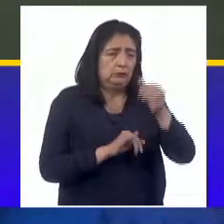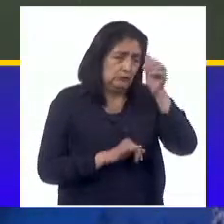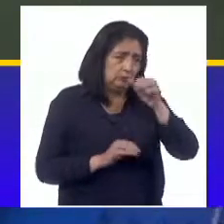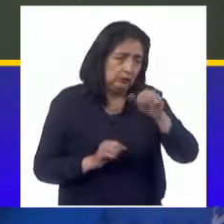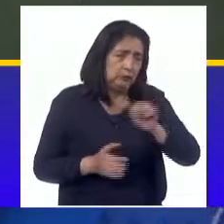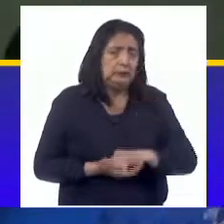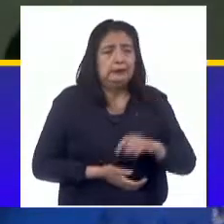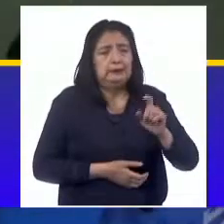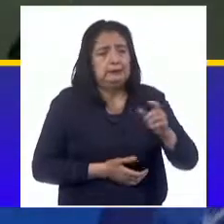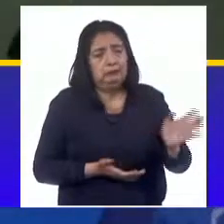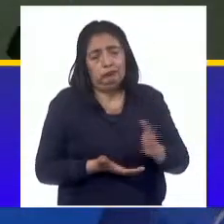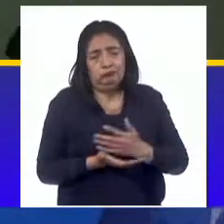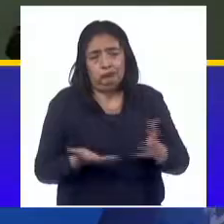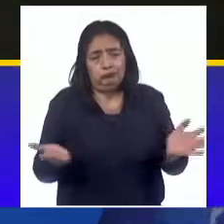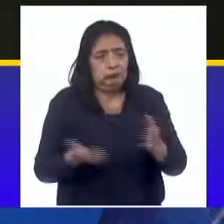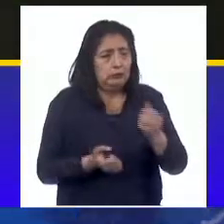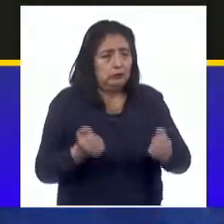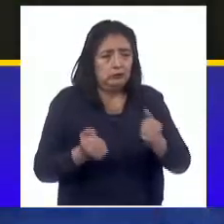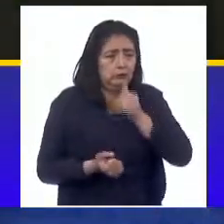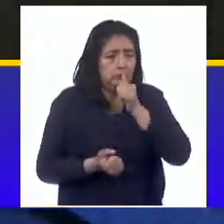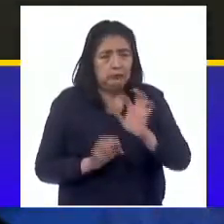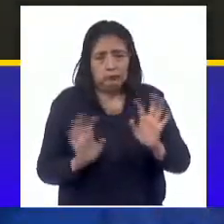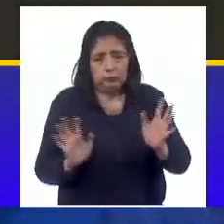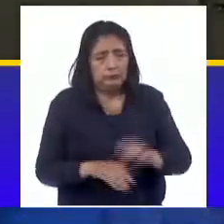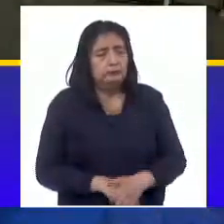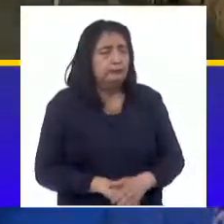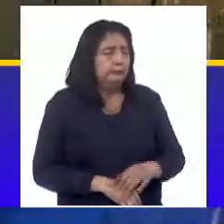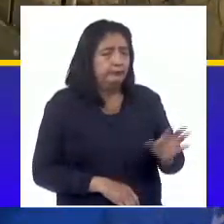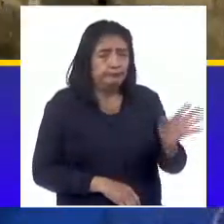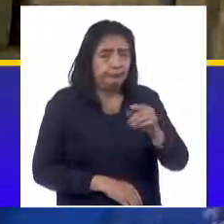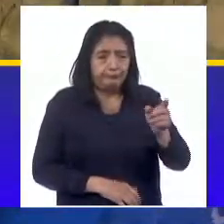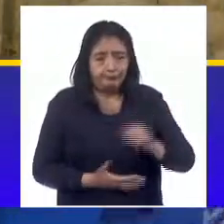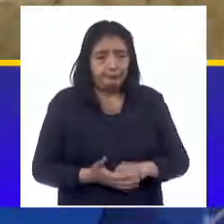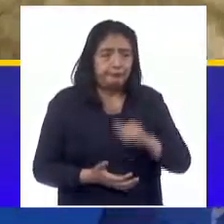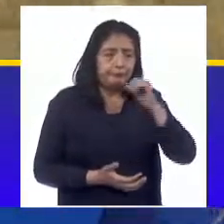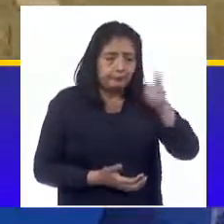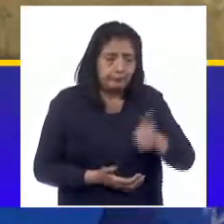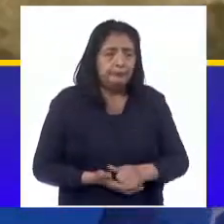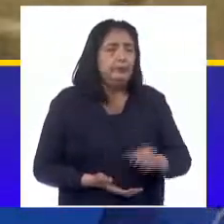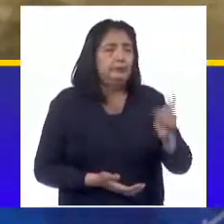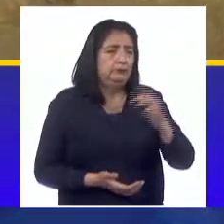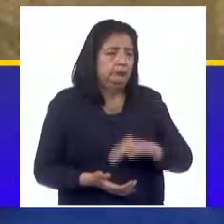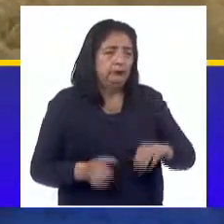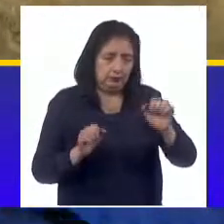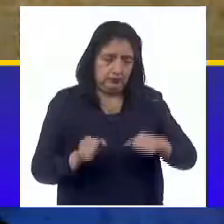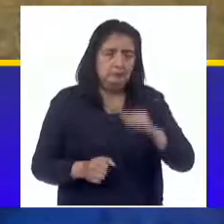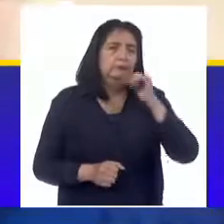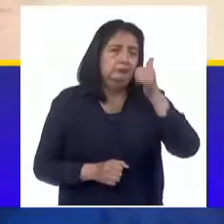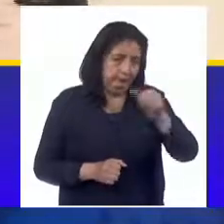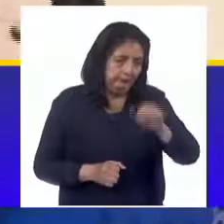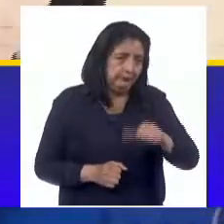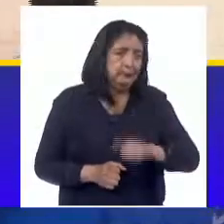sí, necesariamente no habría carros particulares. Todo esto entonces se define el día de mañana en la PCM. Todo se define